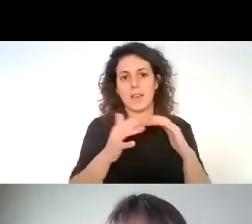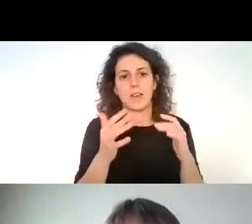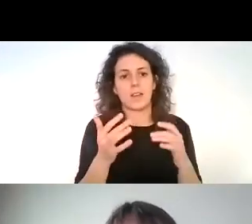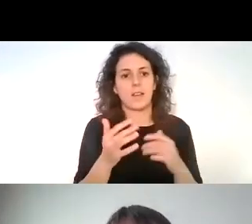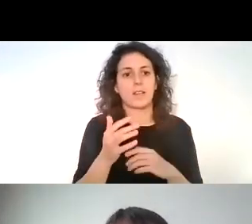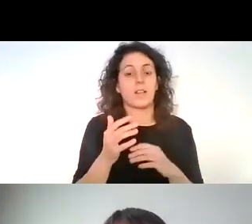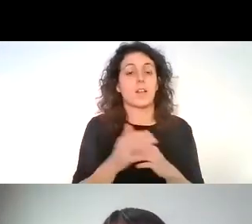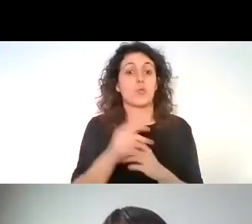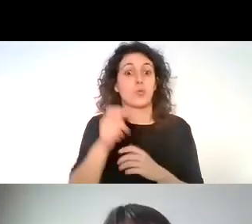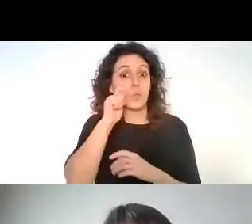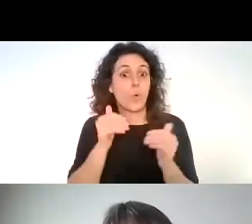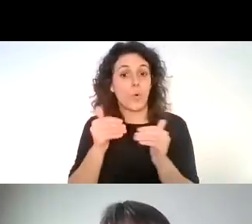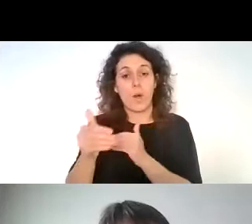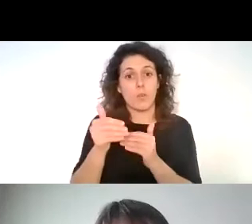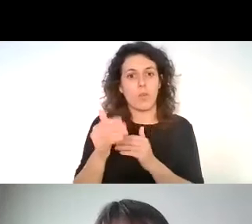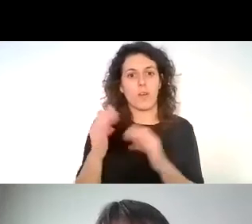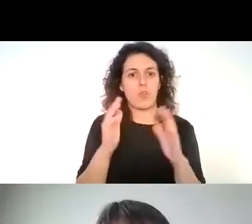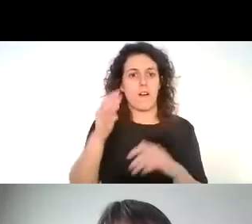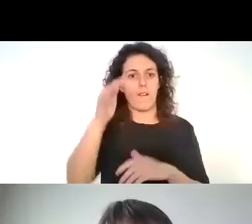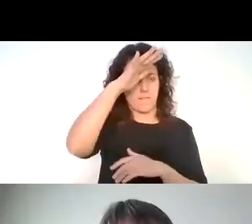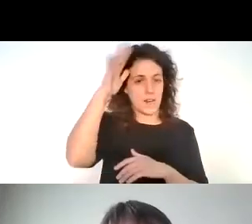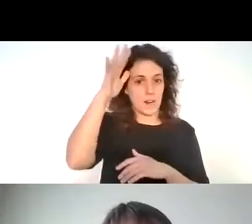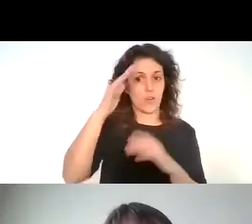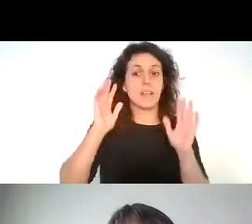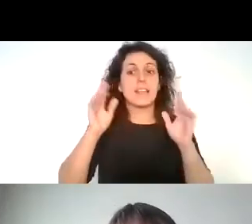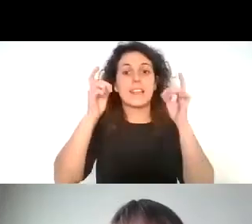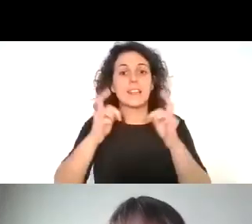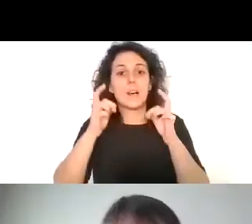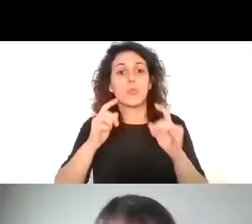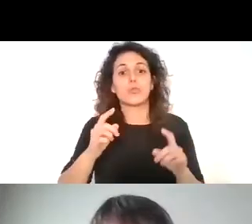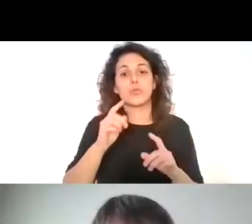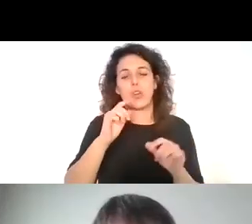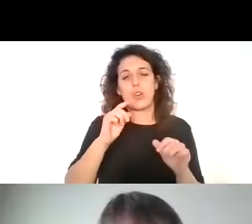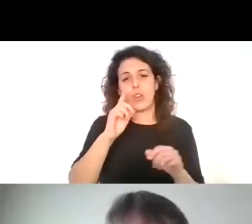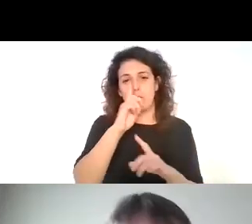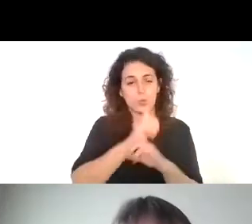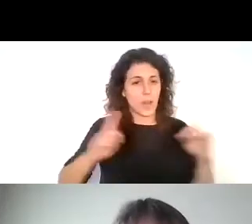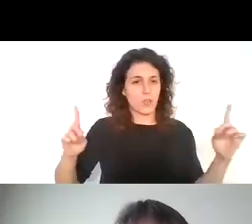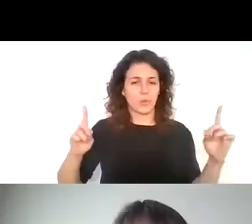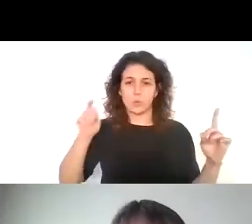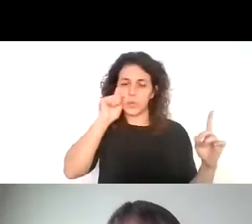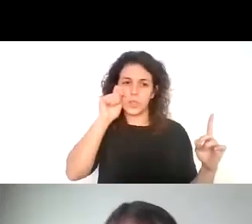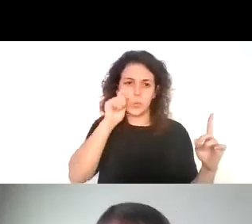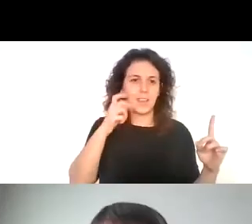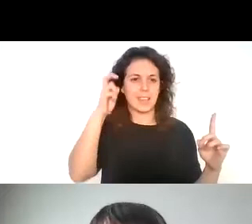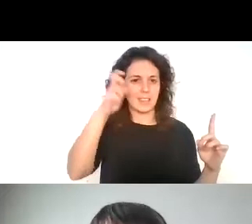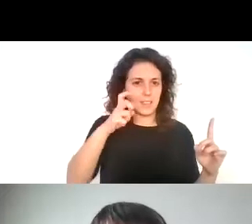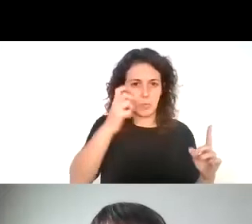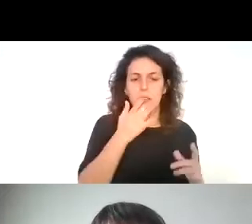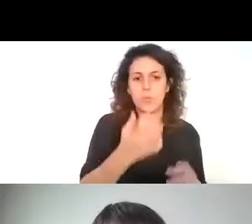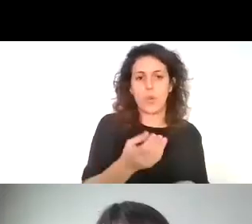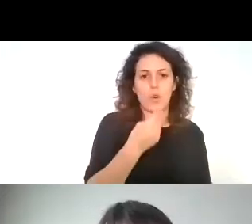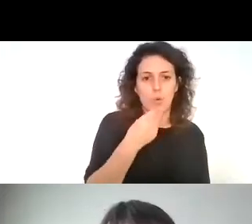verano, intentamos atraer turismo durante todo el año, como pues, potenciando turismo activo, cultural,